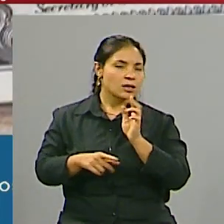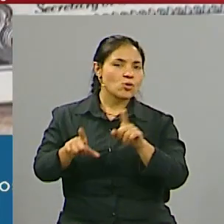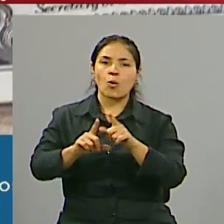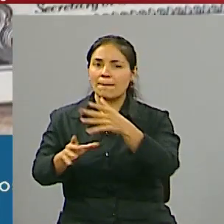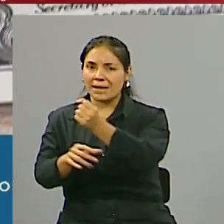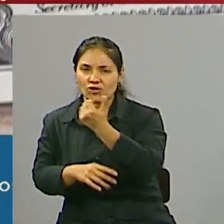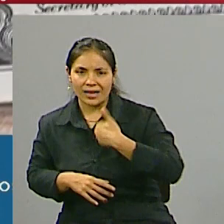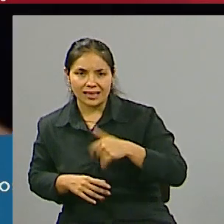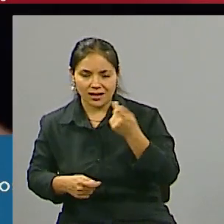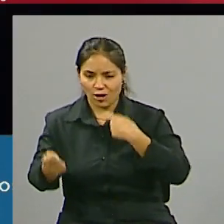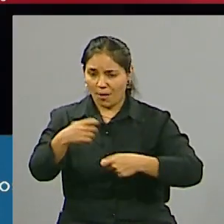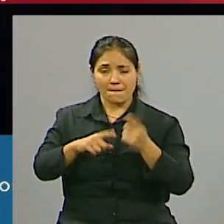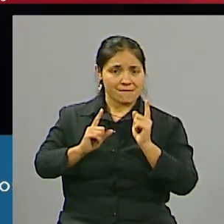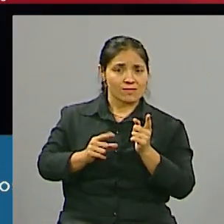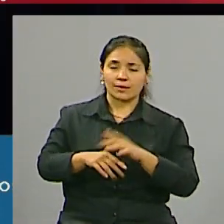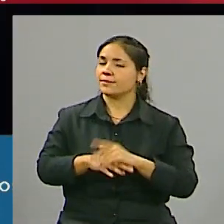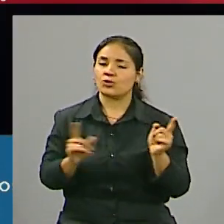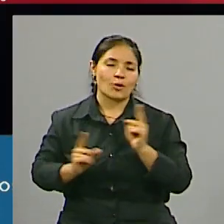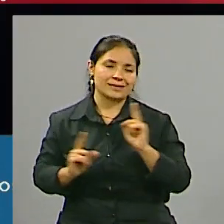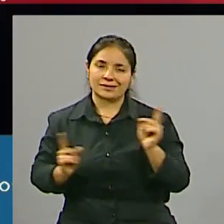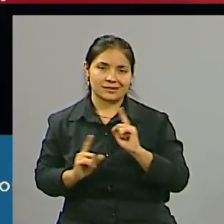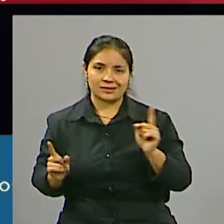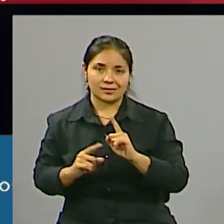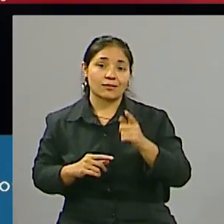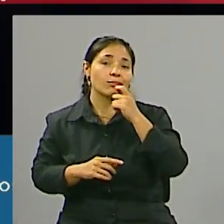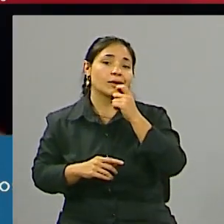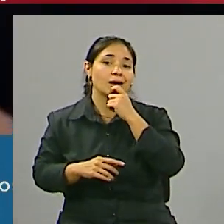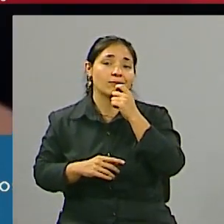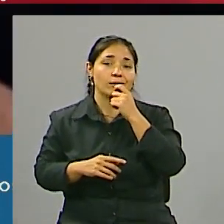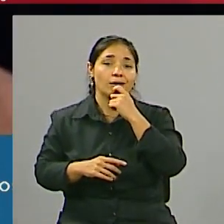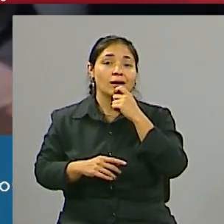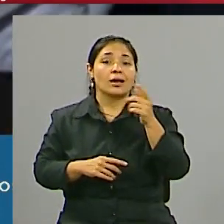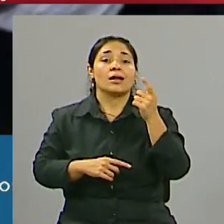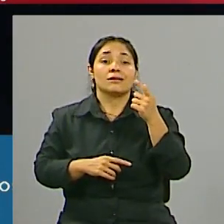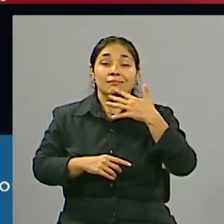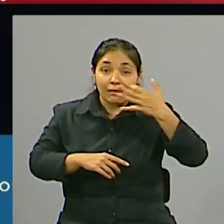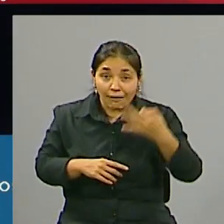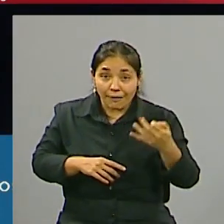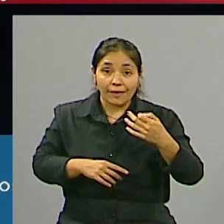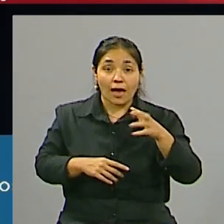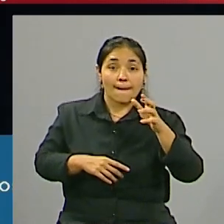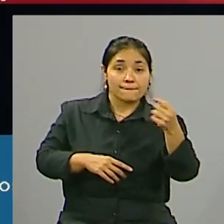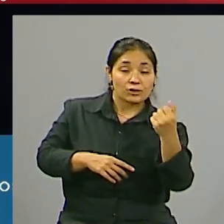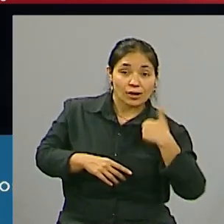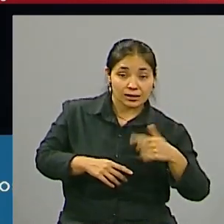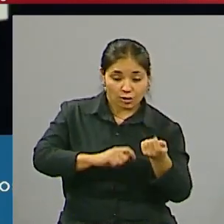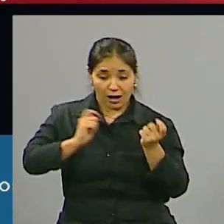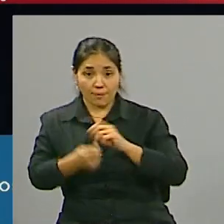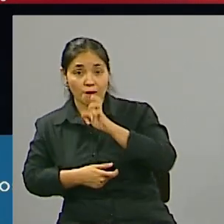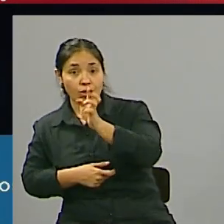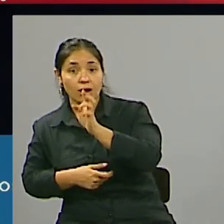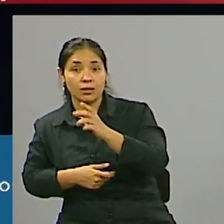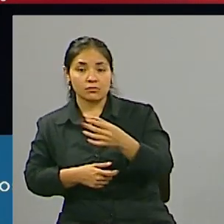cada uno de nuestros salarios oscile o esté por debajo de los $100, ¿no?, si esta medida se llevase a cabo. Lo